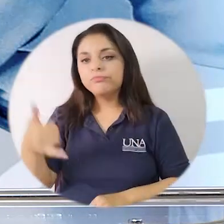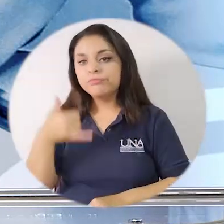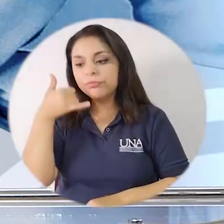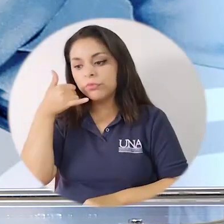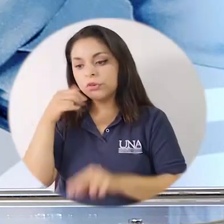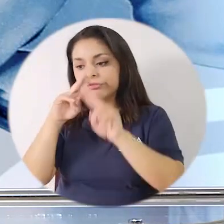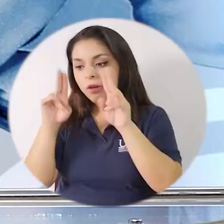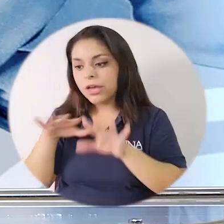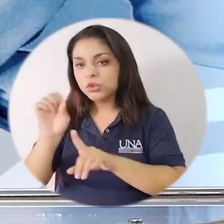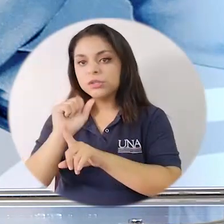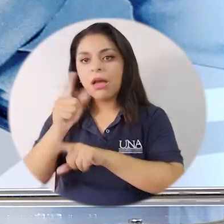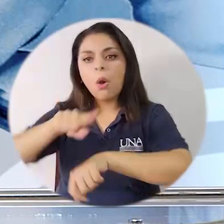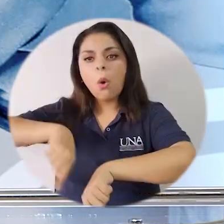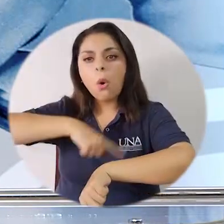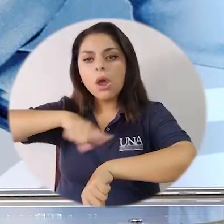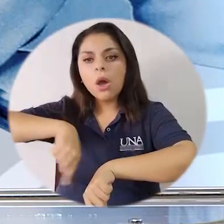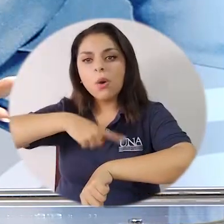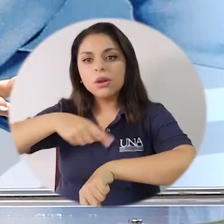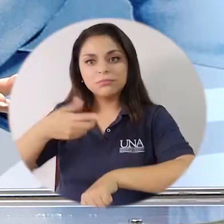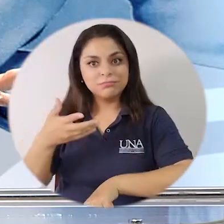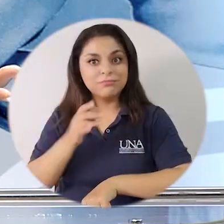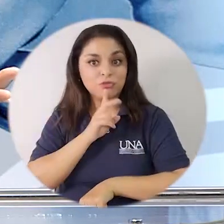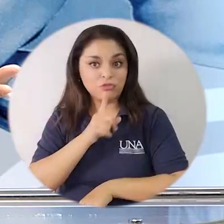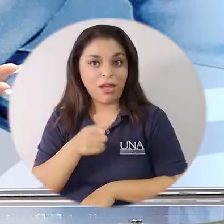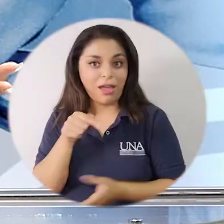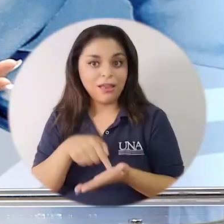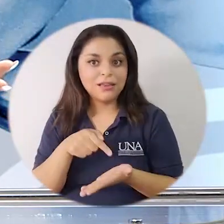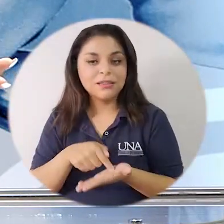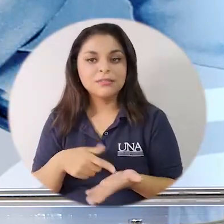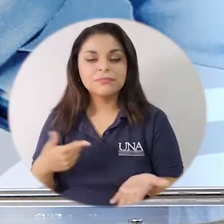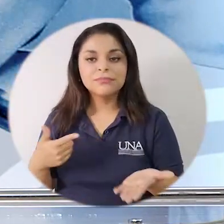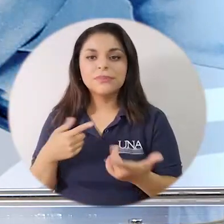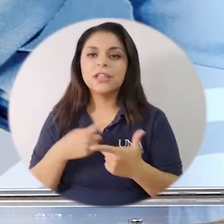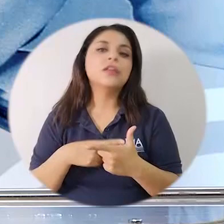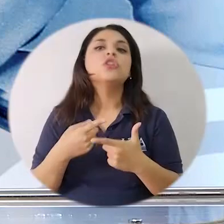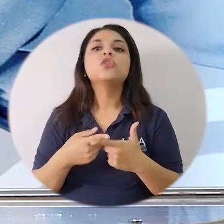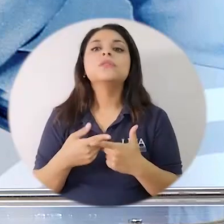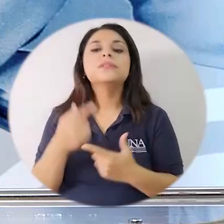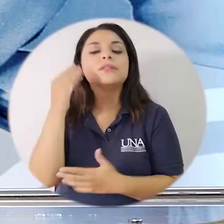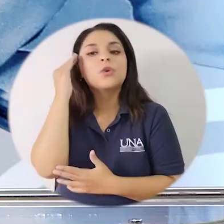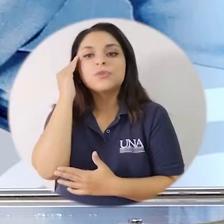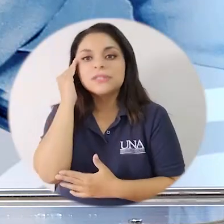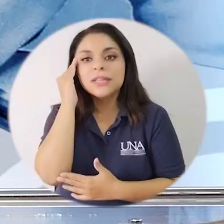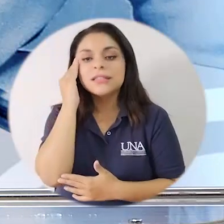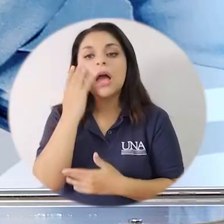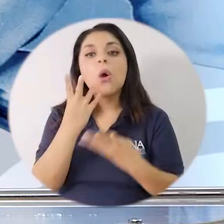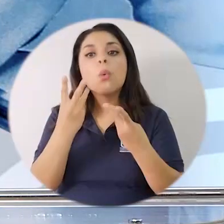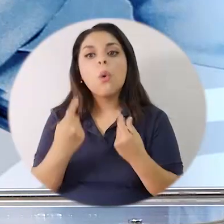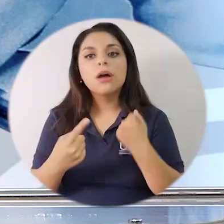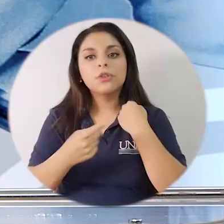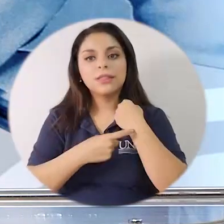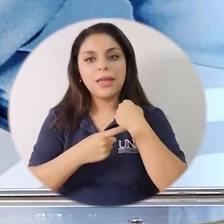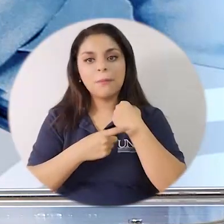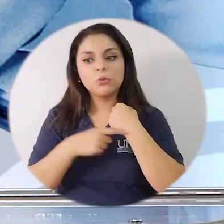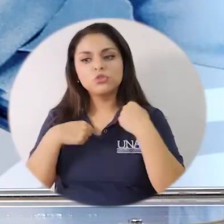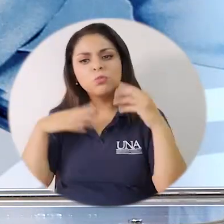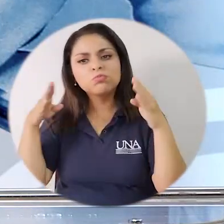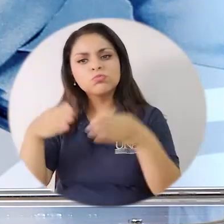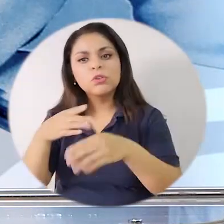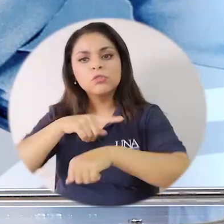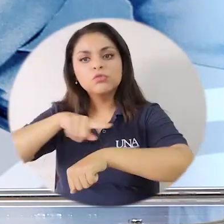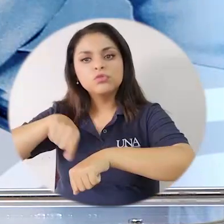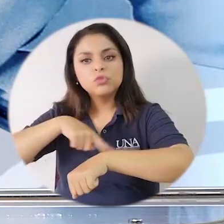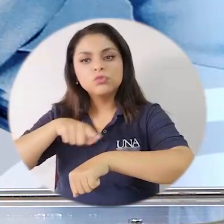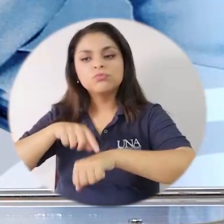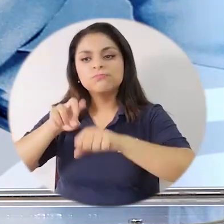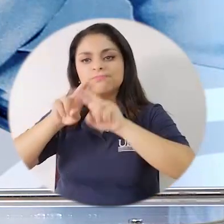libre. Paso en redes sociales horas, que esa es otra realidad, pasar en redes sociales. Entonces, hacer conciencia de cuánto tiempo